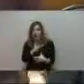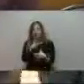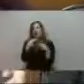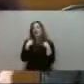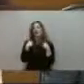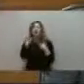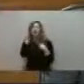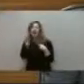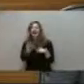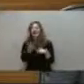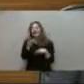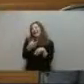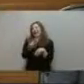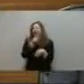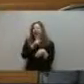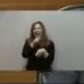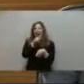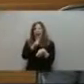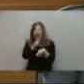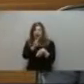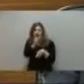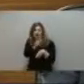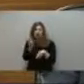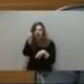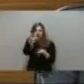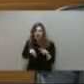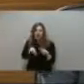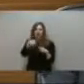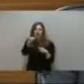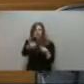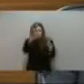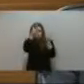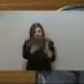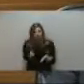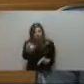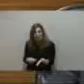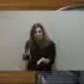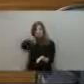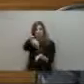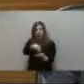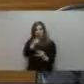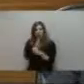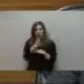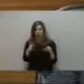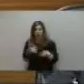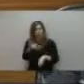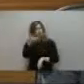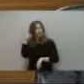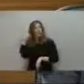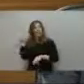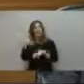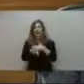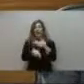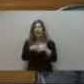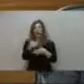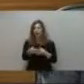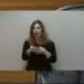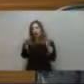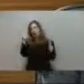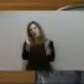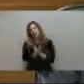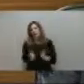gracia, después de 24 años, que ustedes vengan a esta Cámara a presumir de gestión en